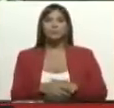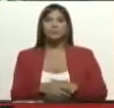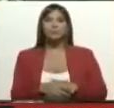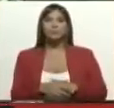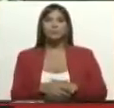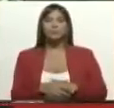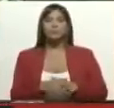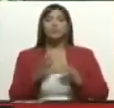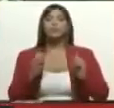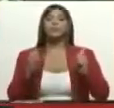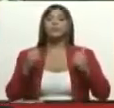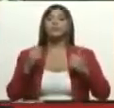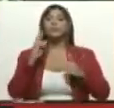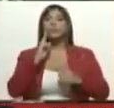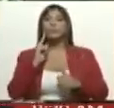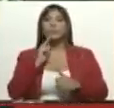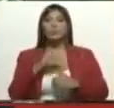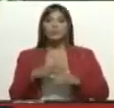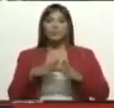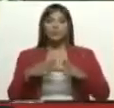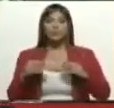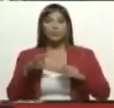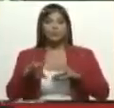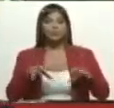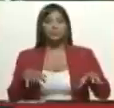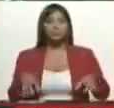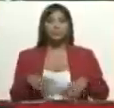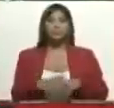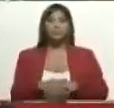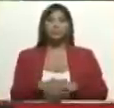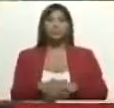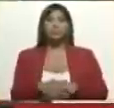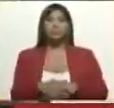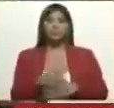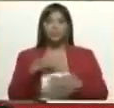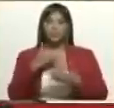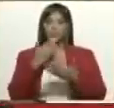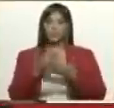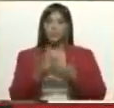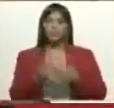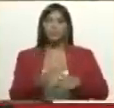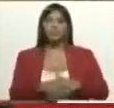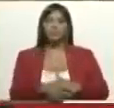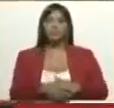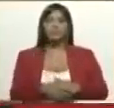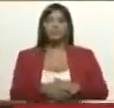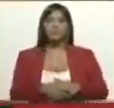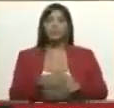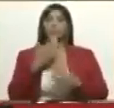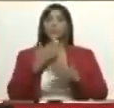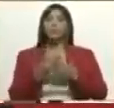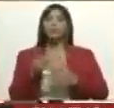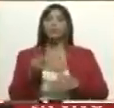de la milicia bolivariana en todo el territorio nacional. Lo pido. Pido